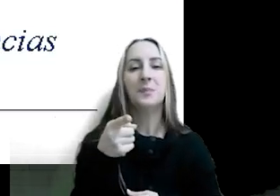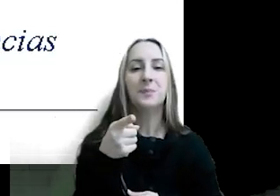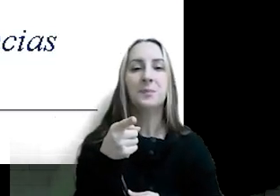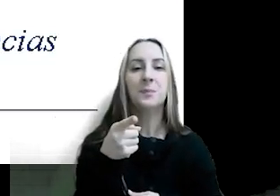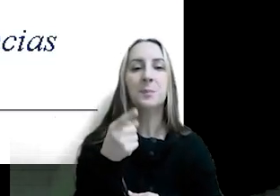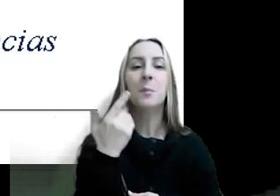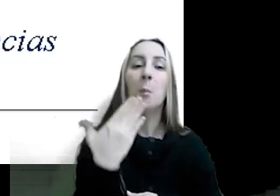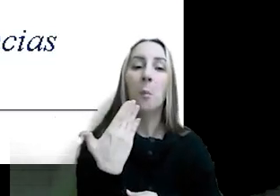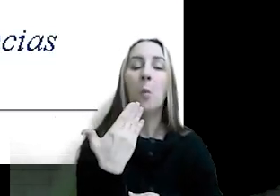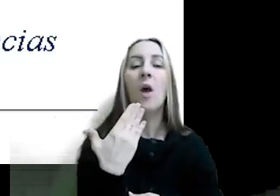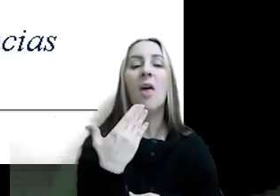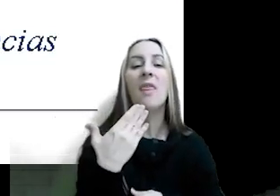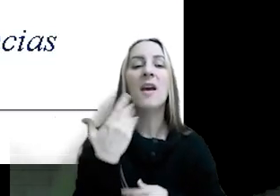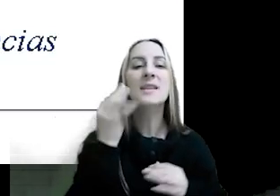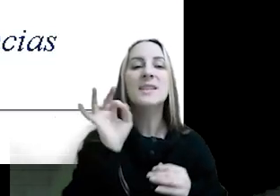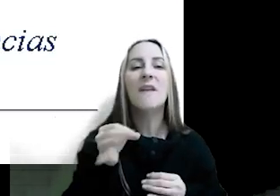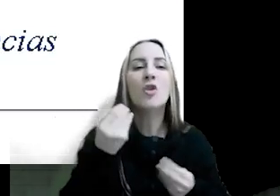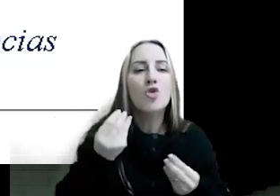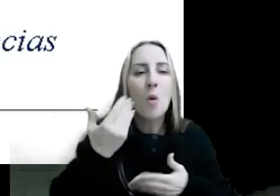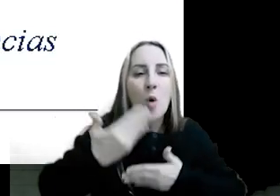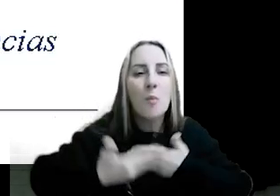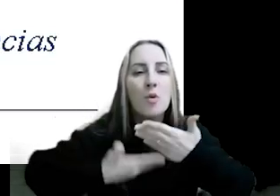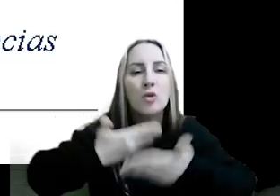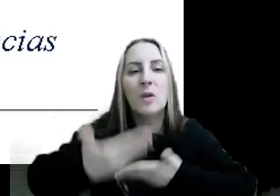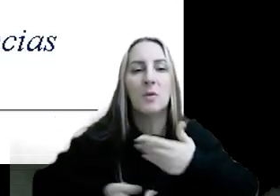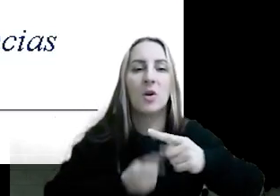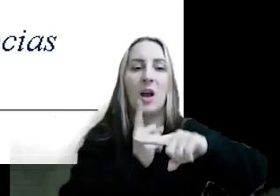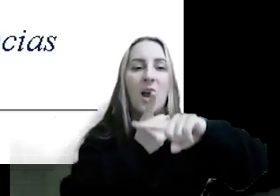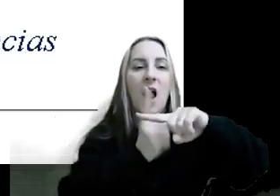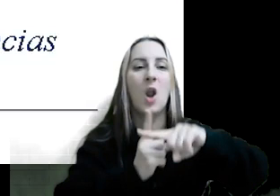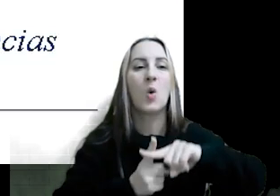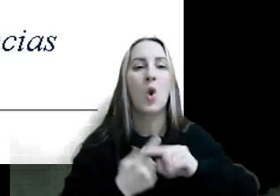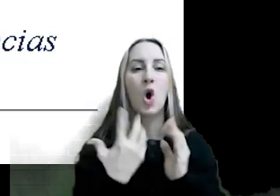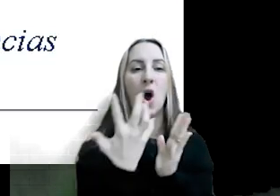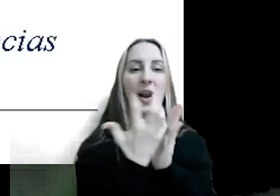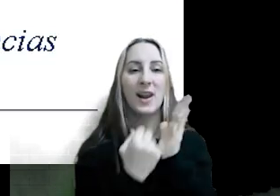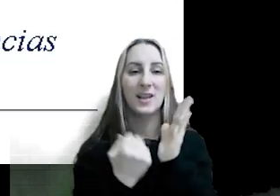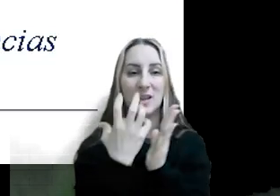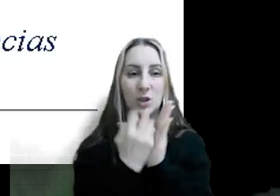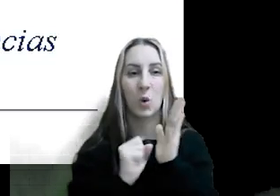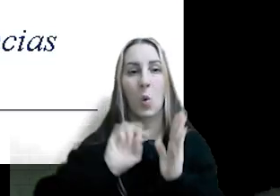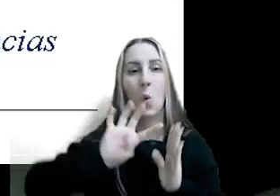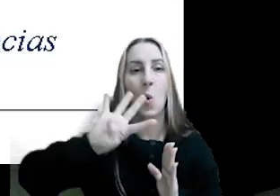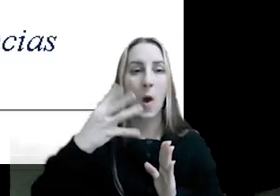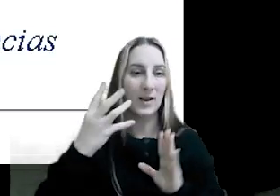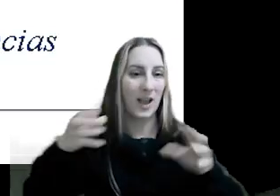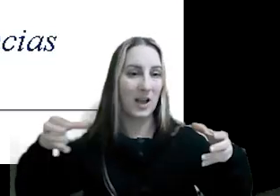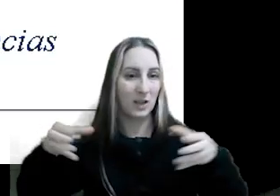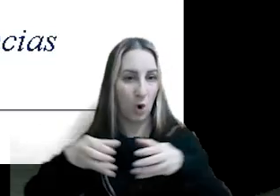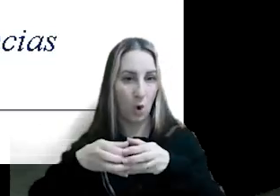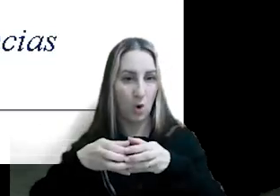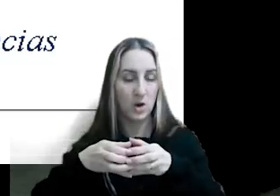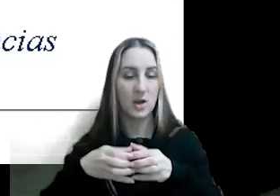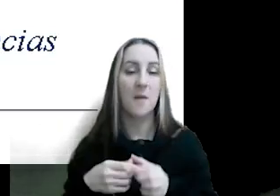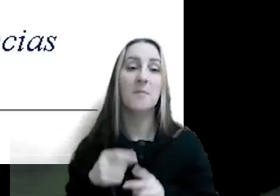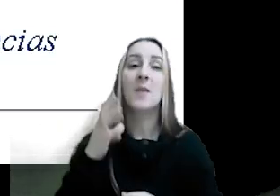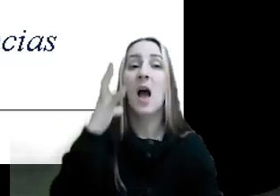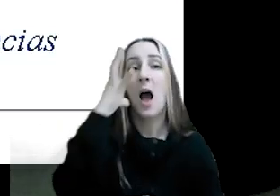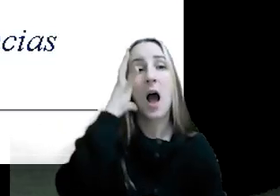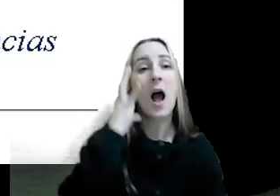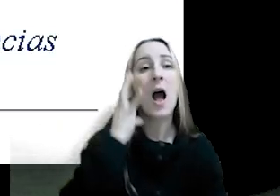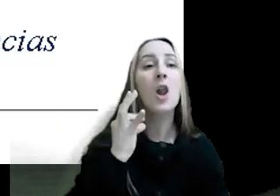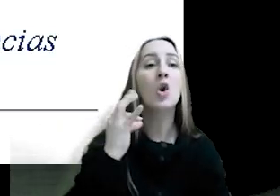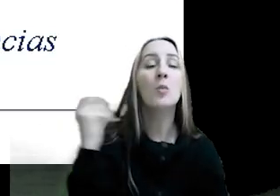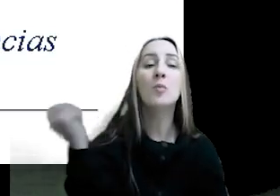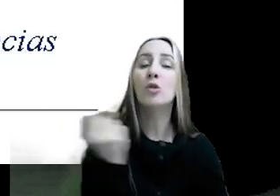el procedimiento del cálculo de las retenciones de cuarta categoría. Algo relevante es que se han